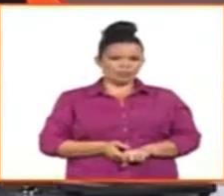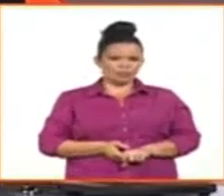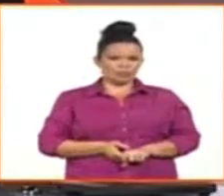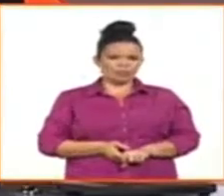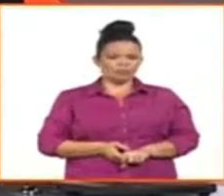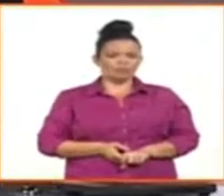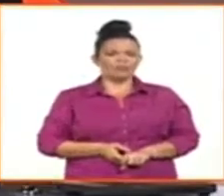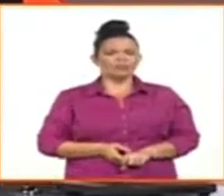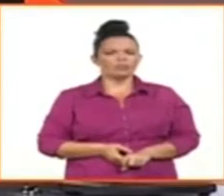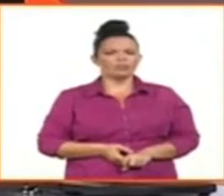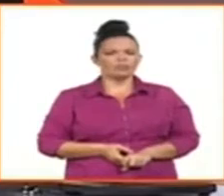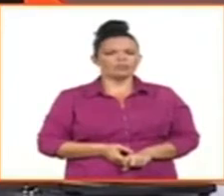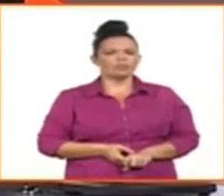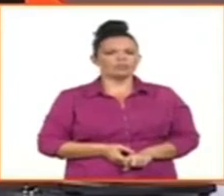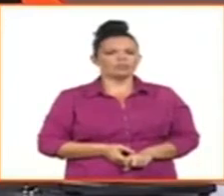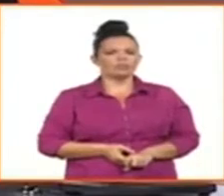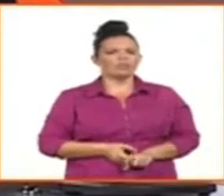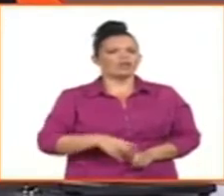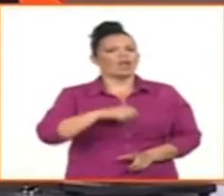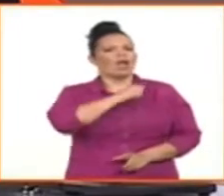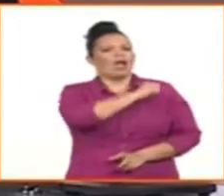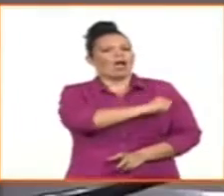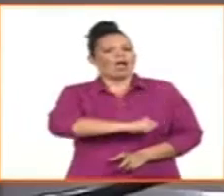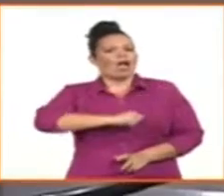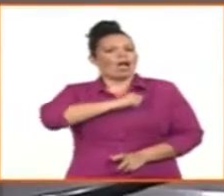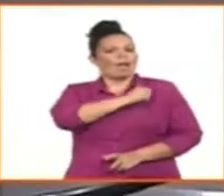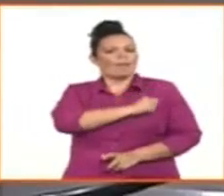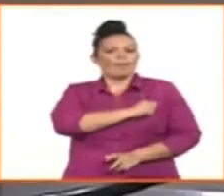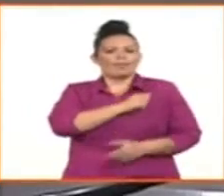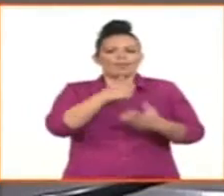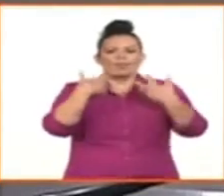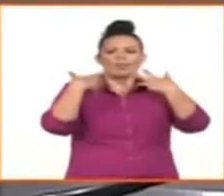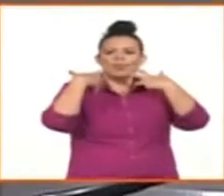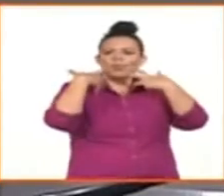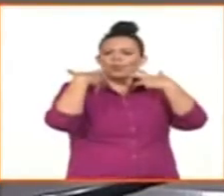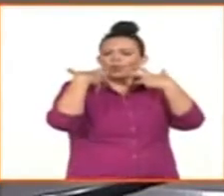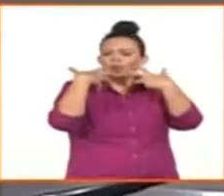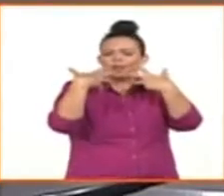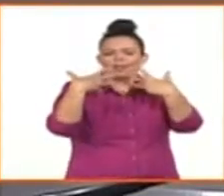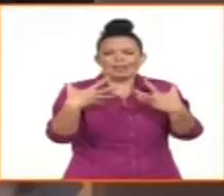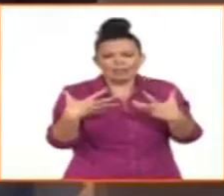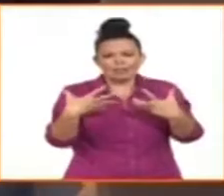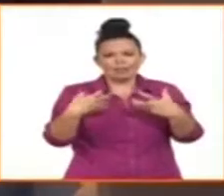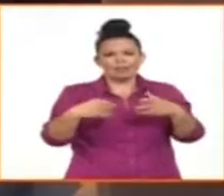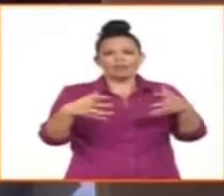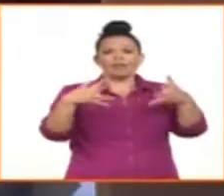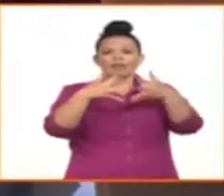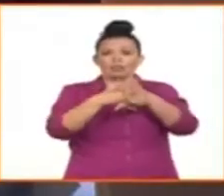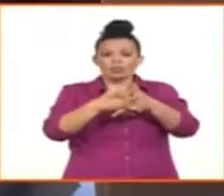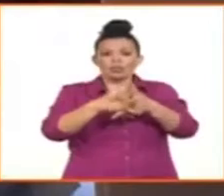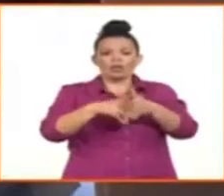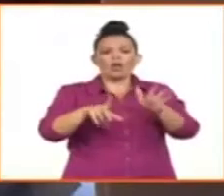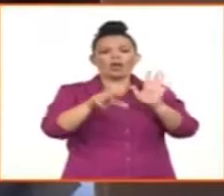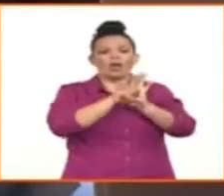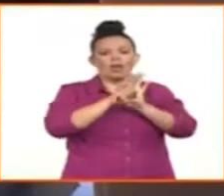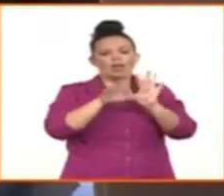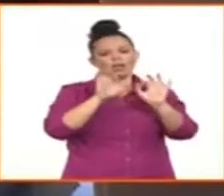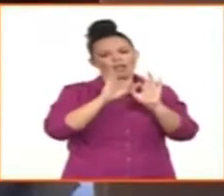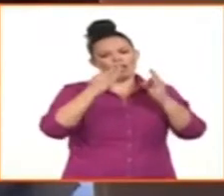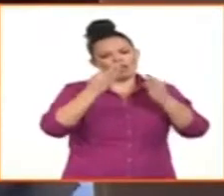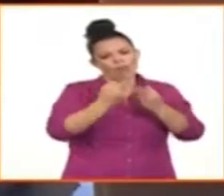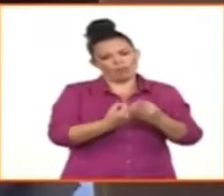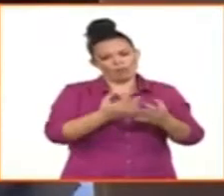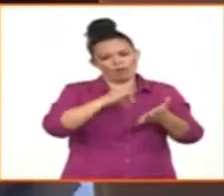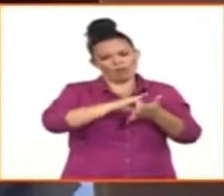que el amor es el centro de todos estos cambios que se quiere introducir en el código de la familia y realmente es uno de los elementos más